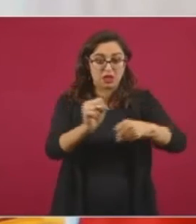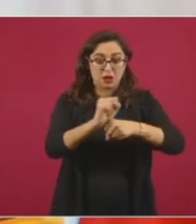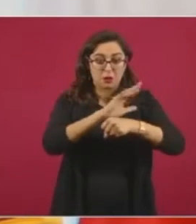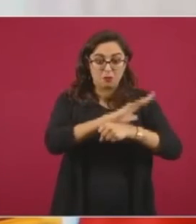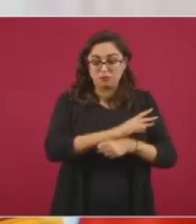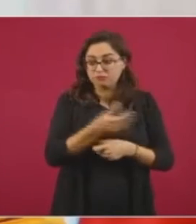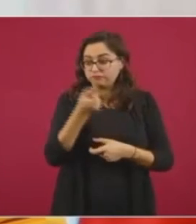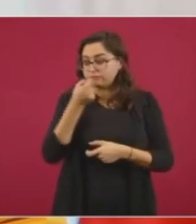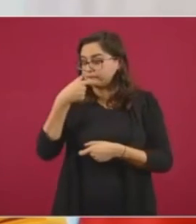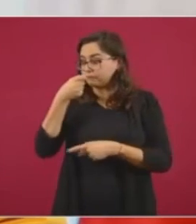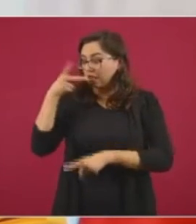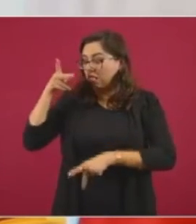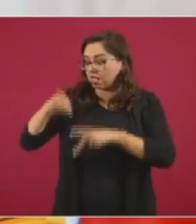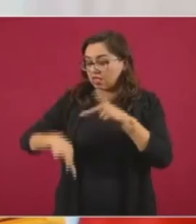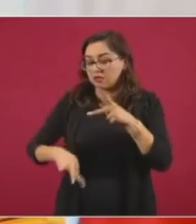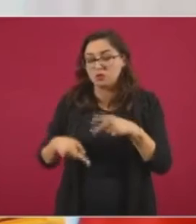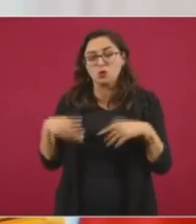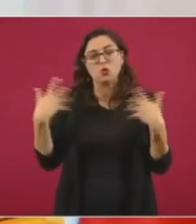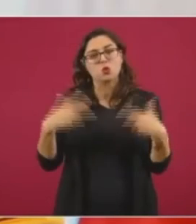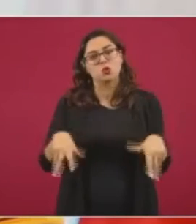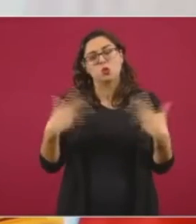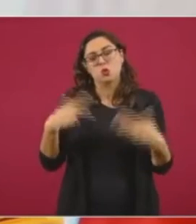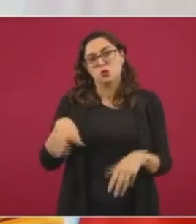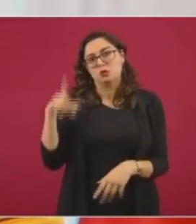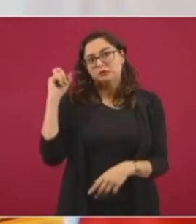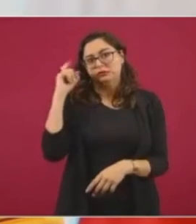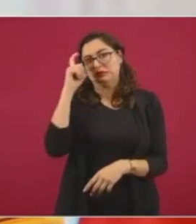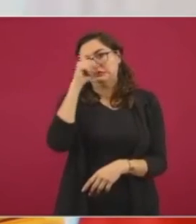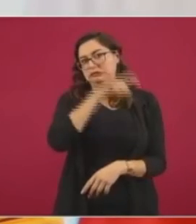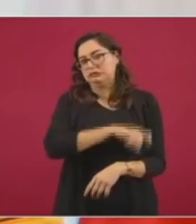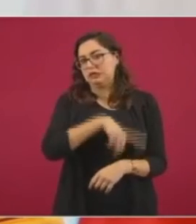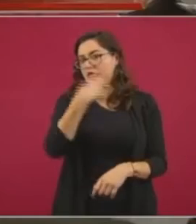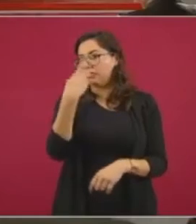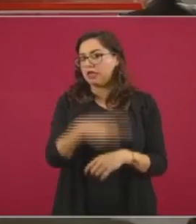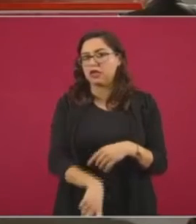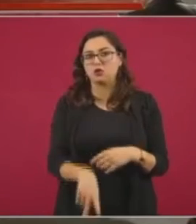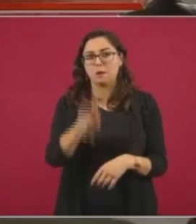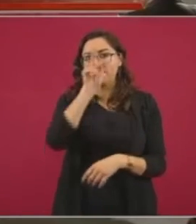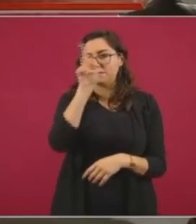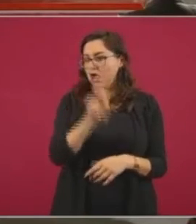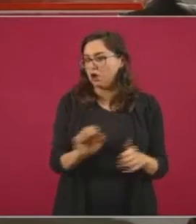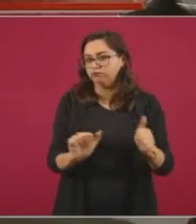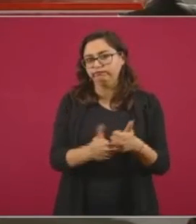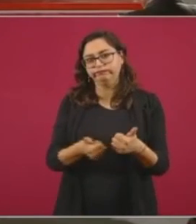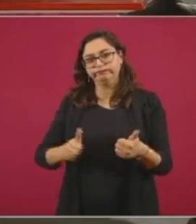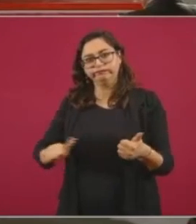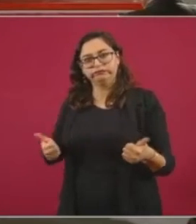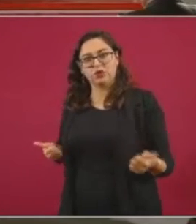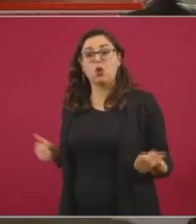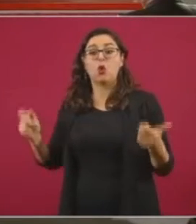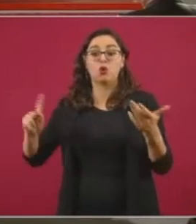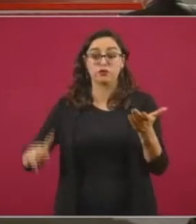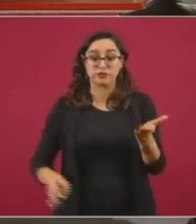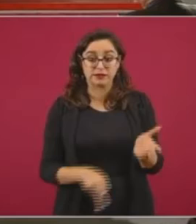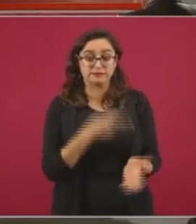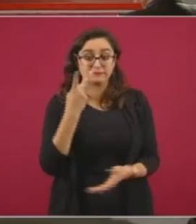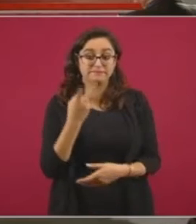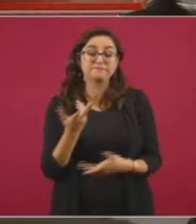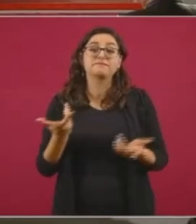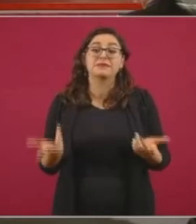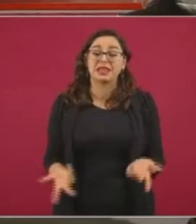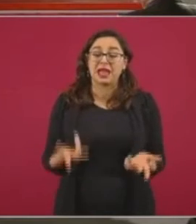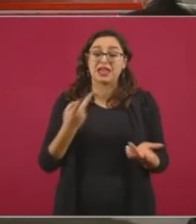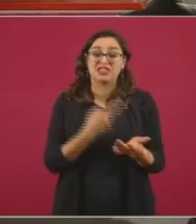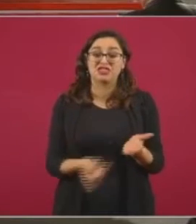humano incalculable. Efectivamente, la COVID-19 pone una presión adicional a quienes tienen su sistema